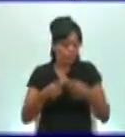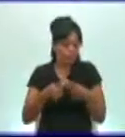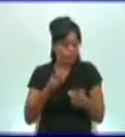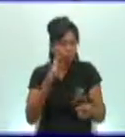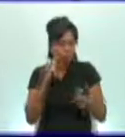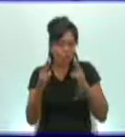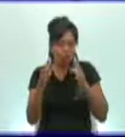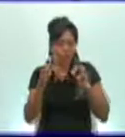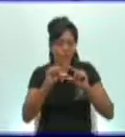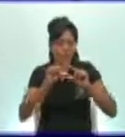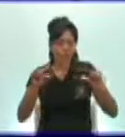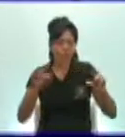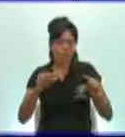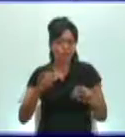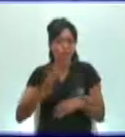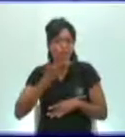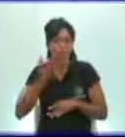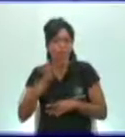enunciativa negativa.